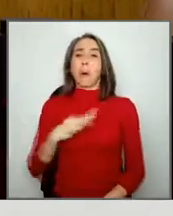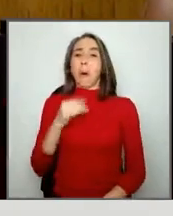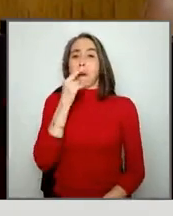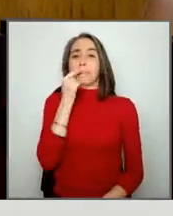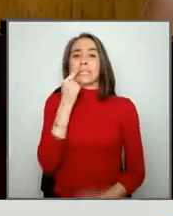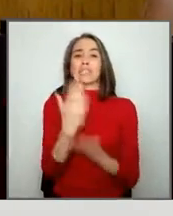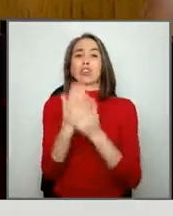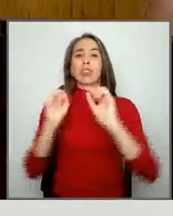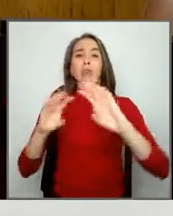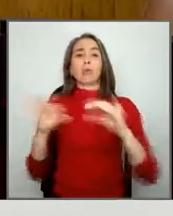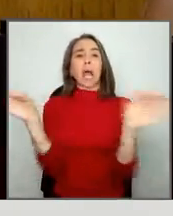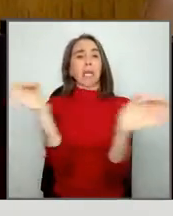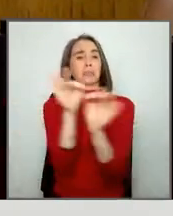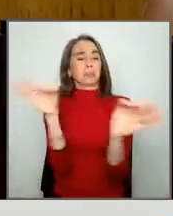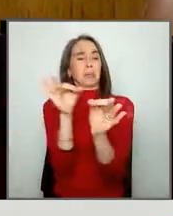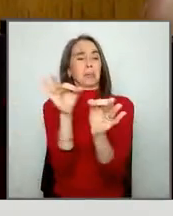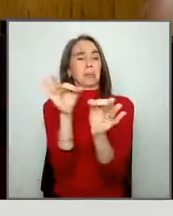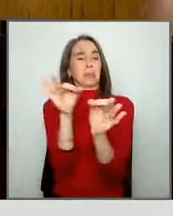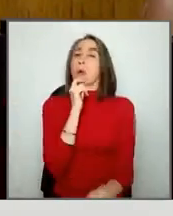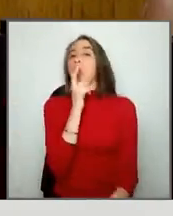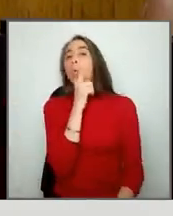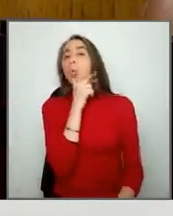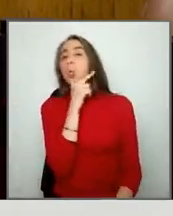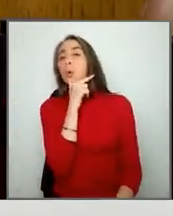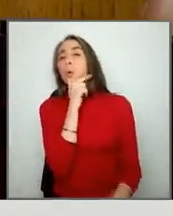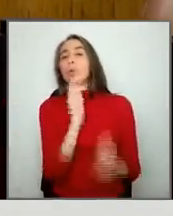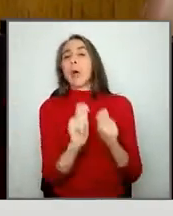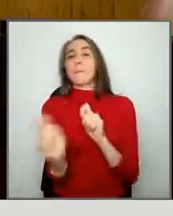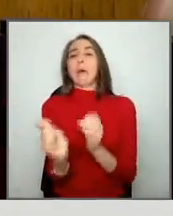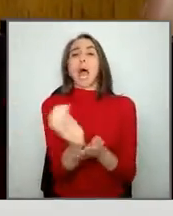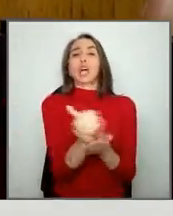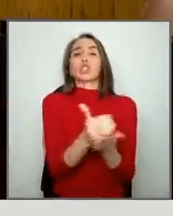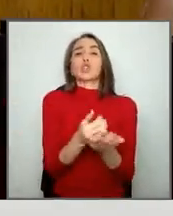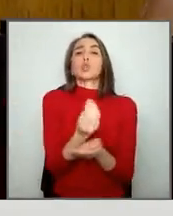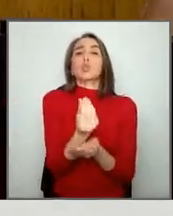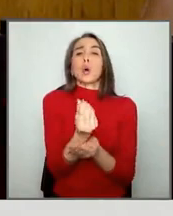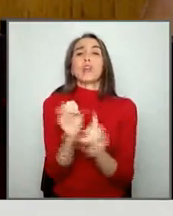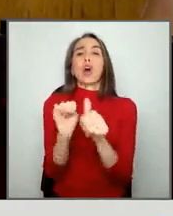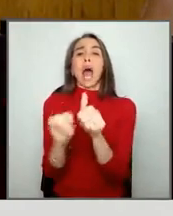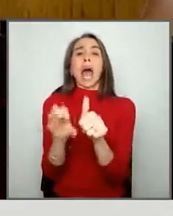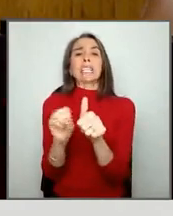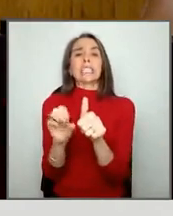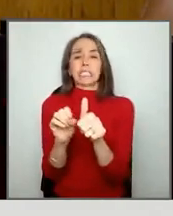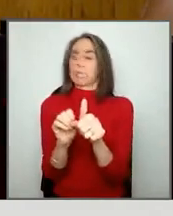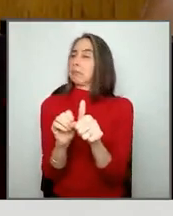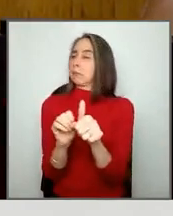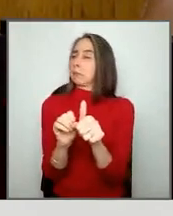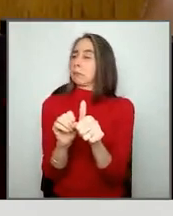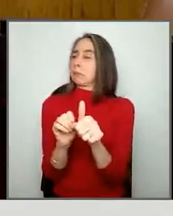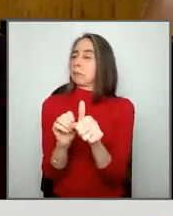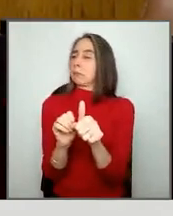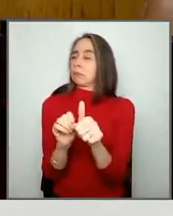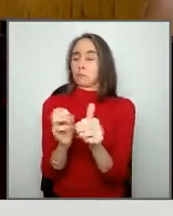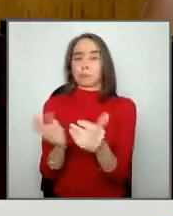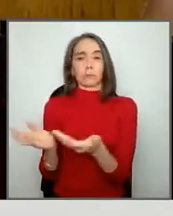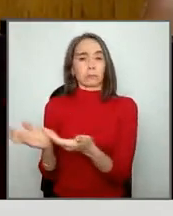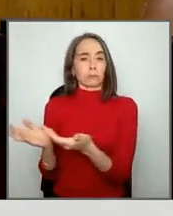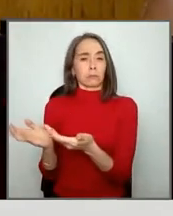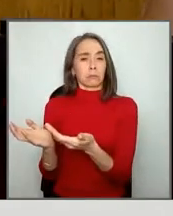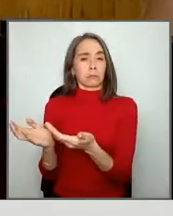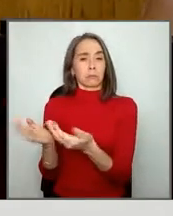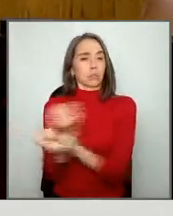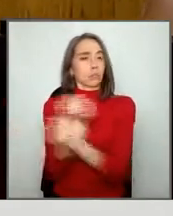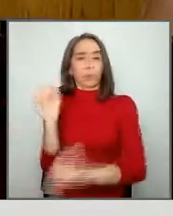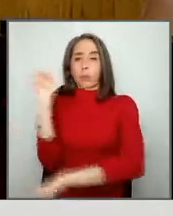cuestionar las remuneraciones de los asistentes de la educación lo encuentro que es absolutamente del todo inaceptable